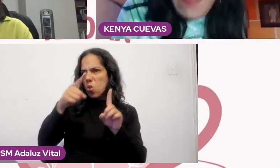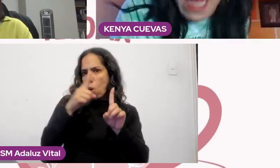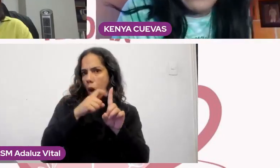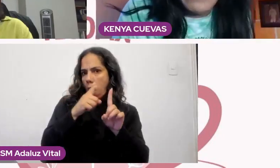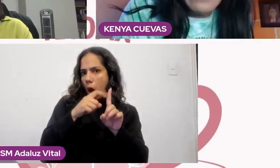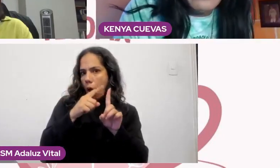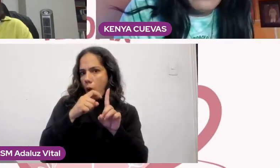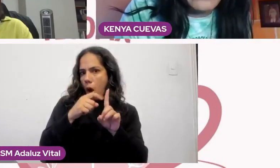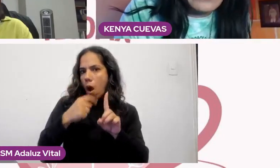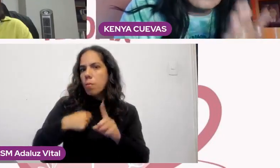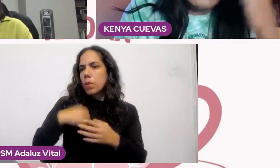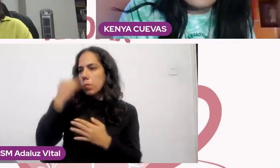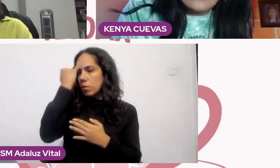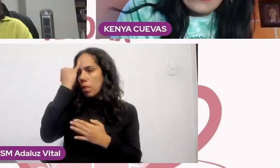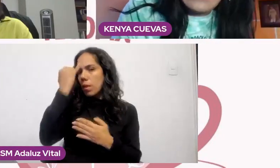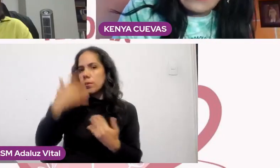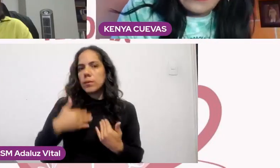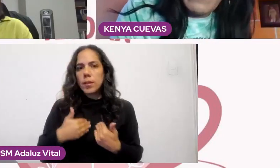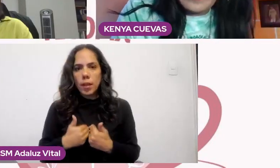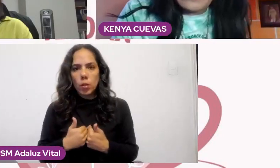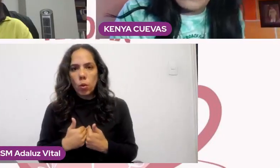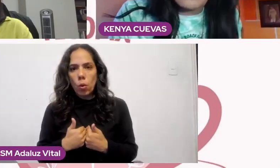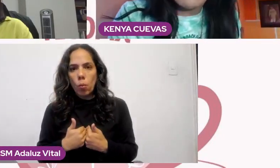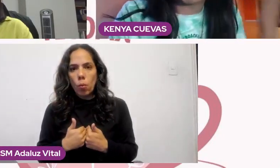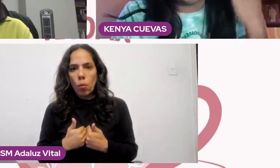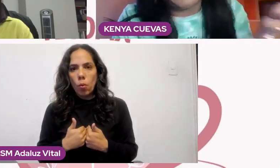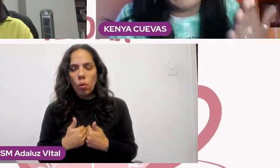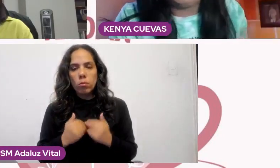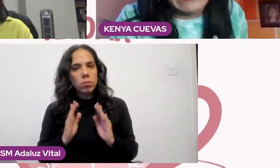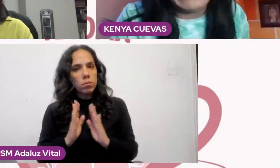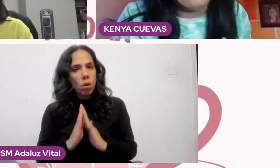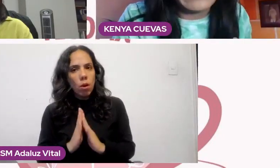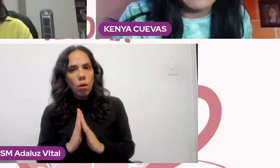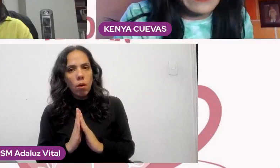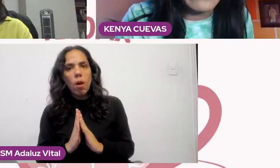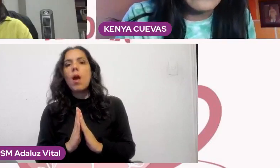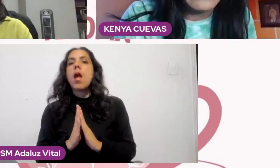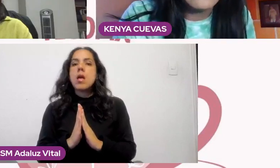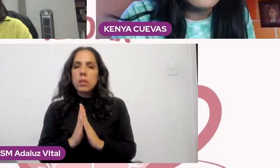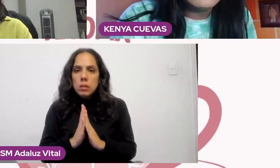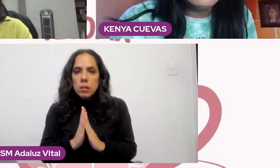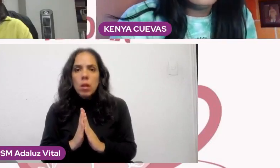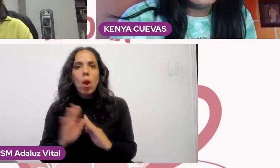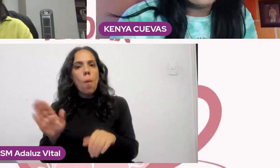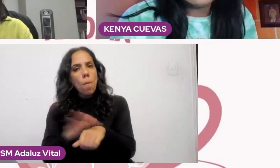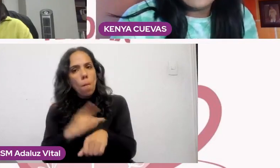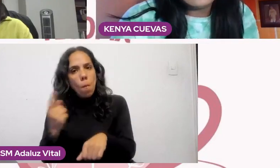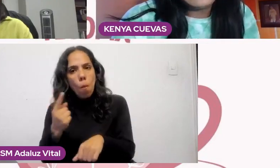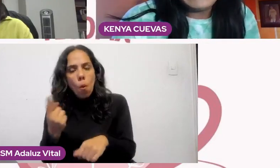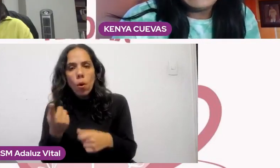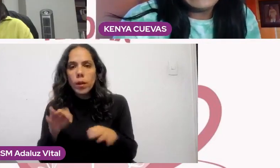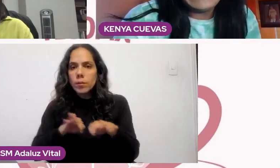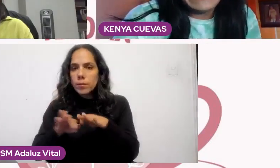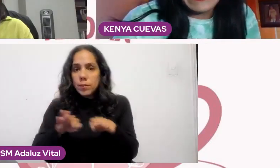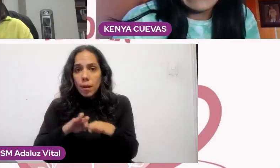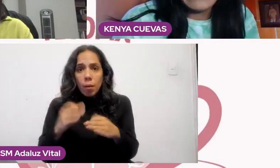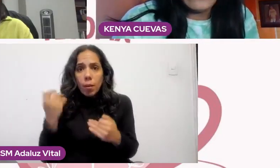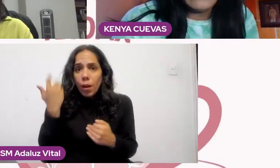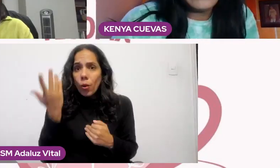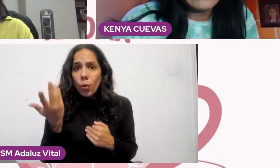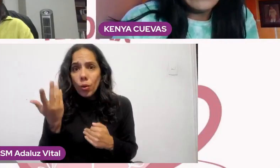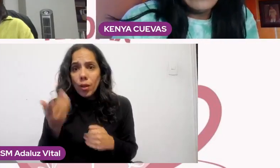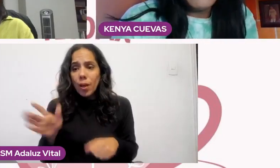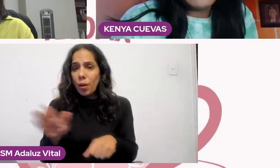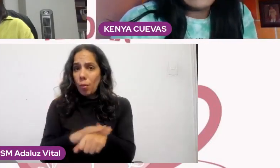me pidan buscar otra identidad que no me reconoce para poder obtener un trabajo, ¿no? Y que todas estas necesidades,